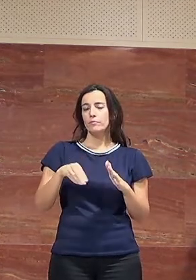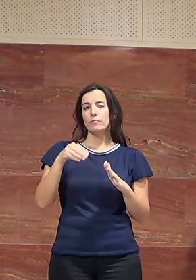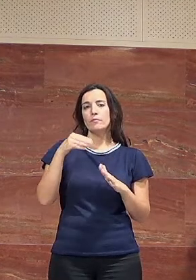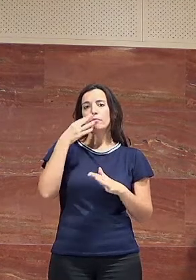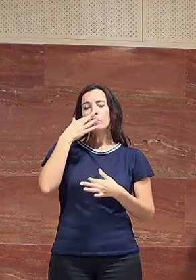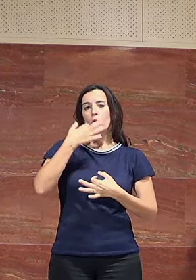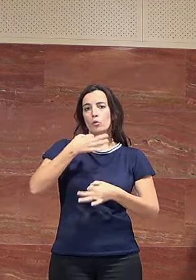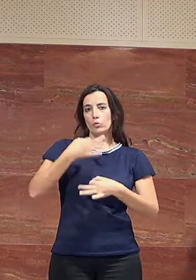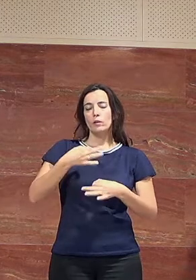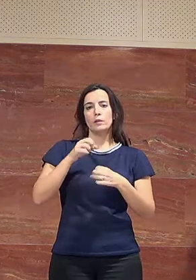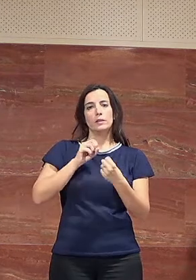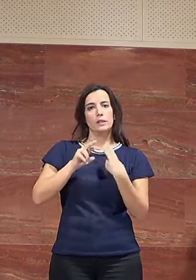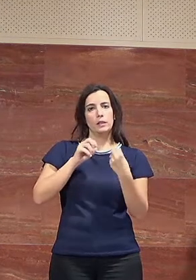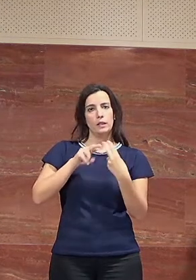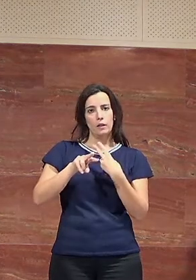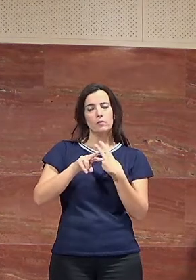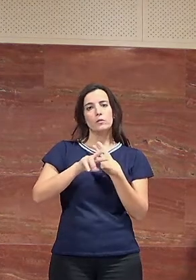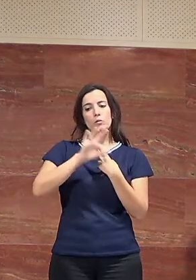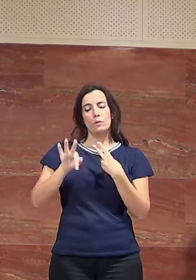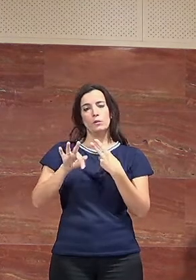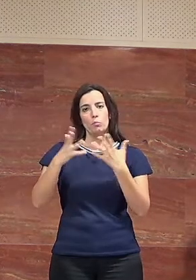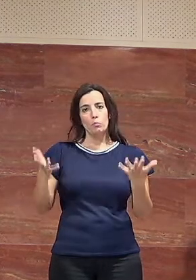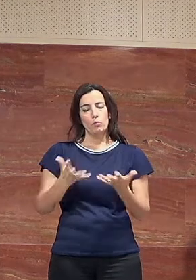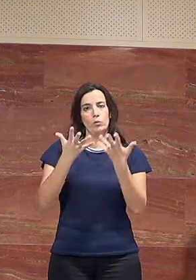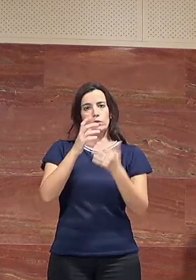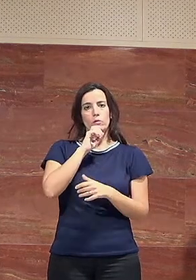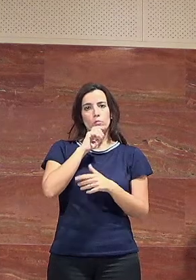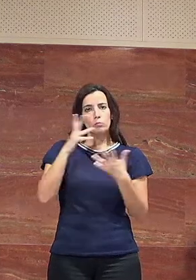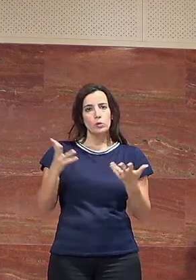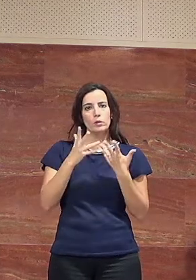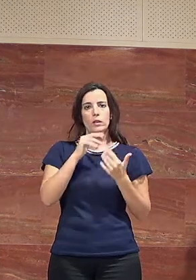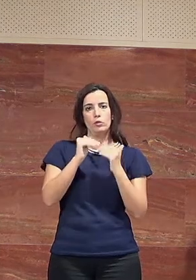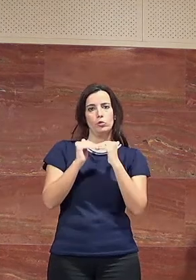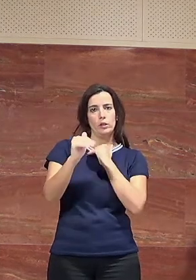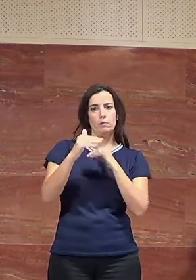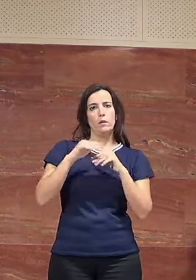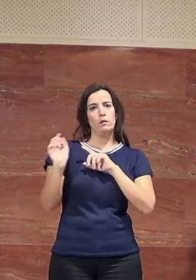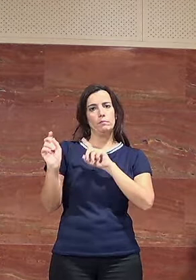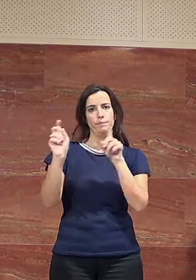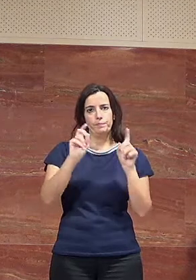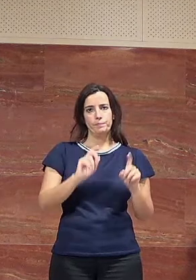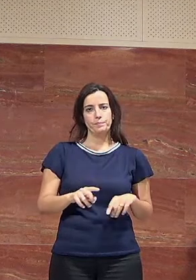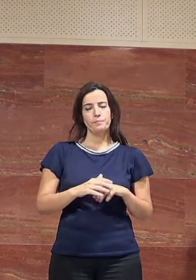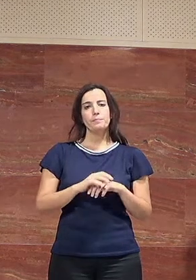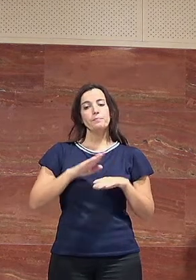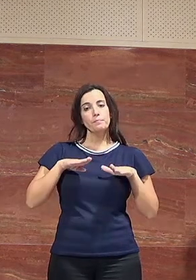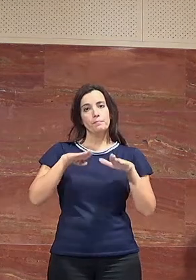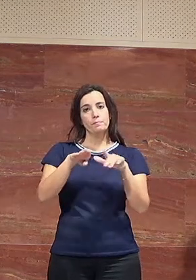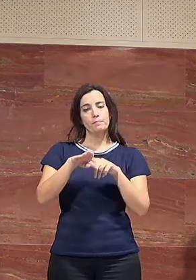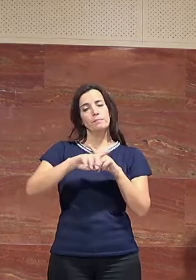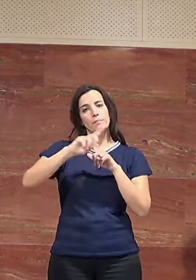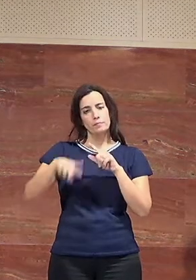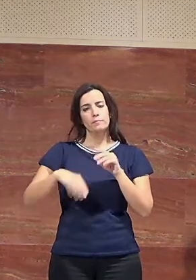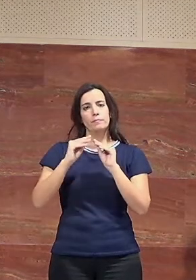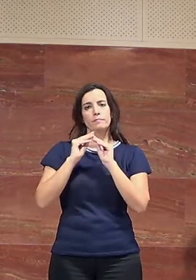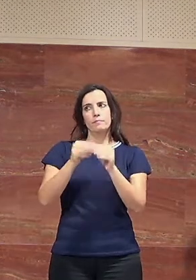calmar el tráfico y potenciar estos modos, digamos, sostenibles de desplazamiento. En paralelo, también el Ayuntamiento había desarrollado